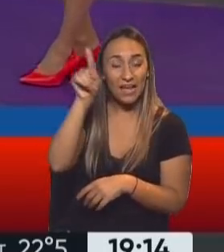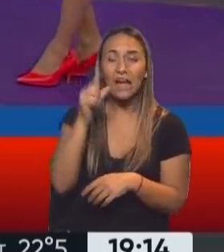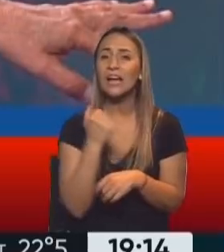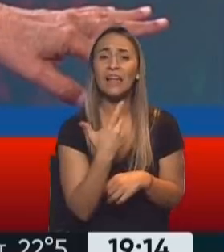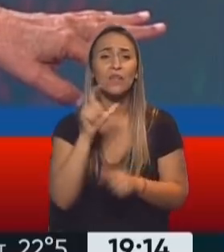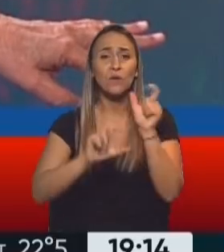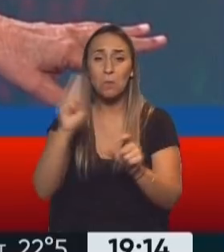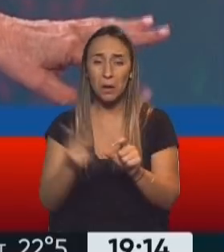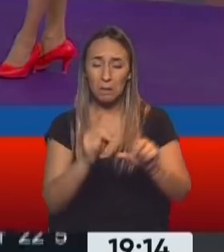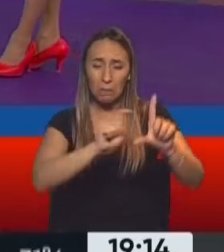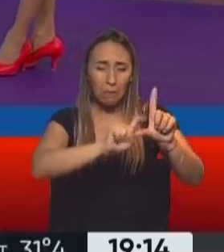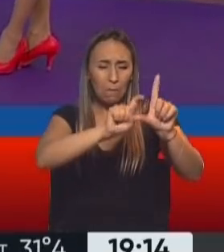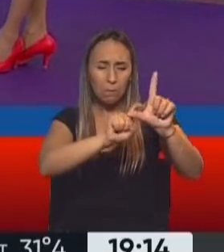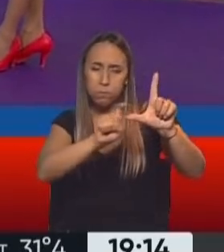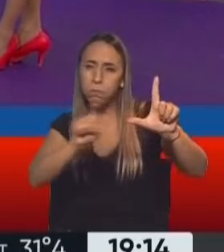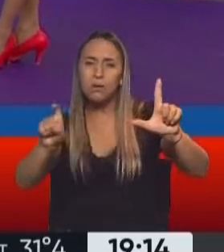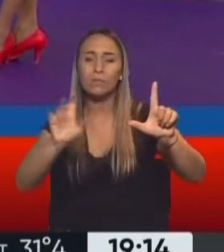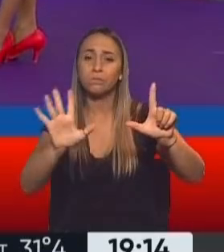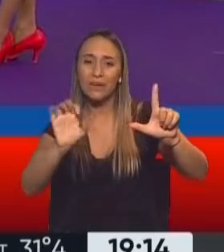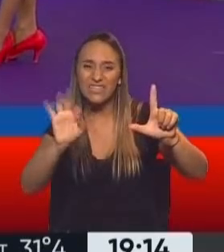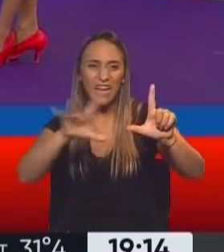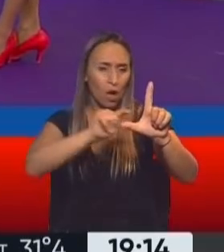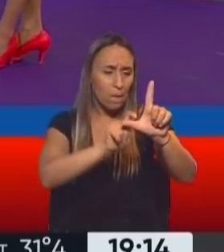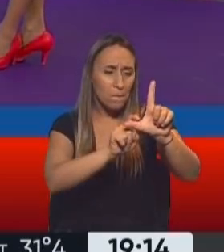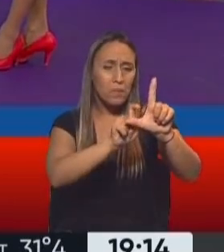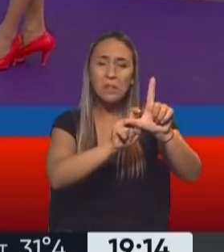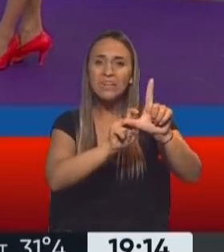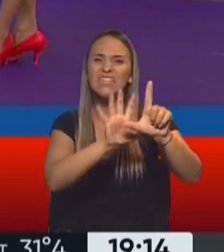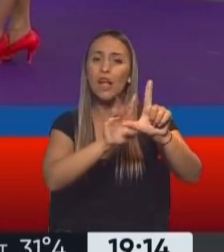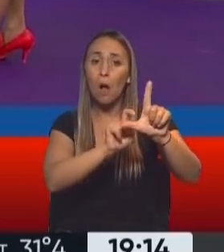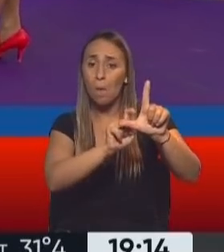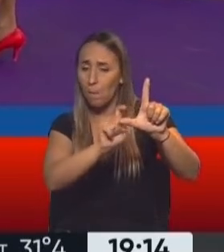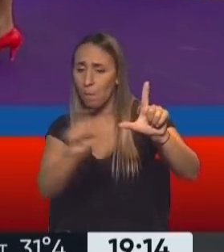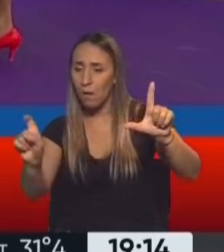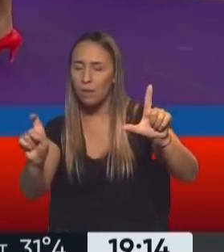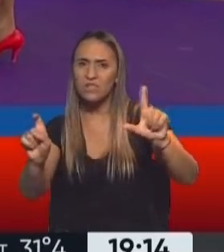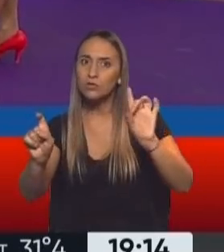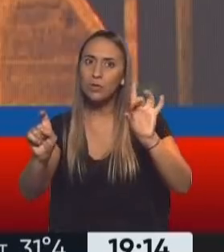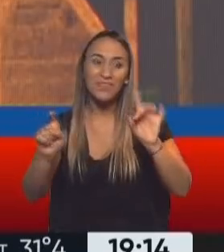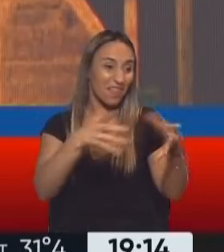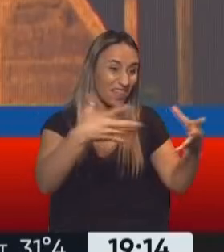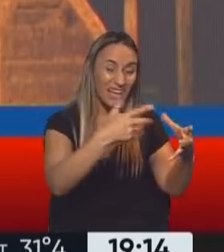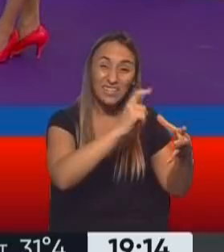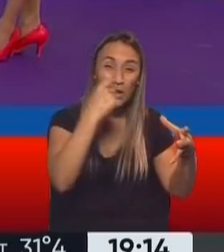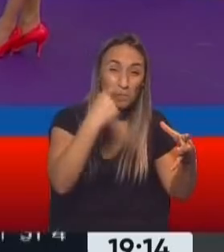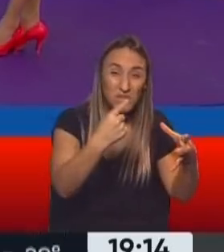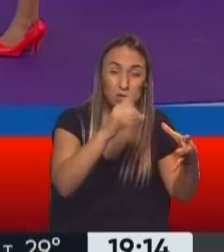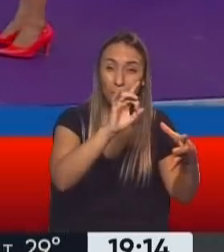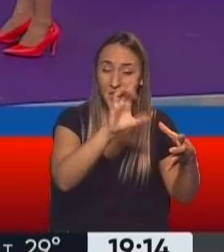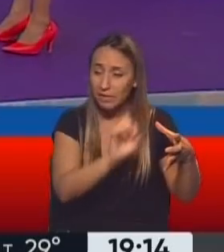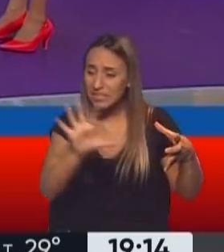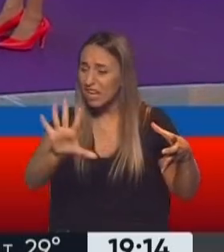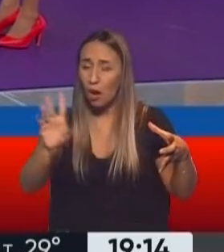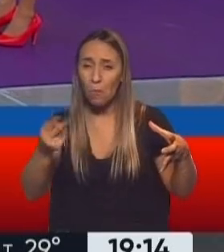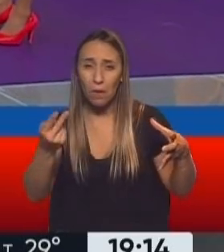no llega al 5, no llega al 5 de cada 100.000. La siguiente placa... El gráfico habla por sí solo ya, doctor. Sí. La